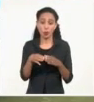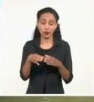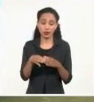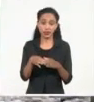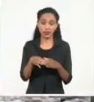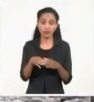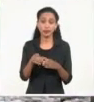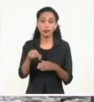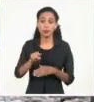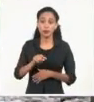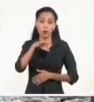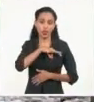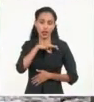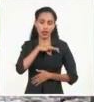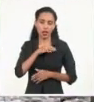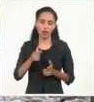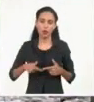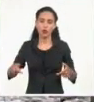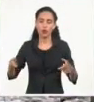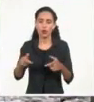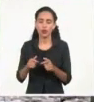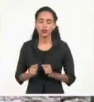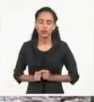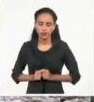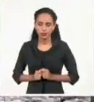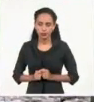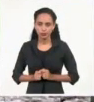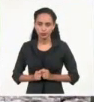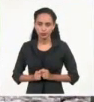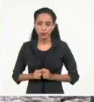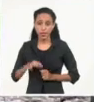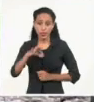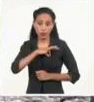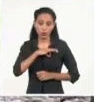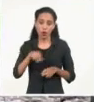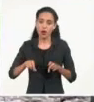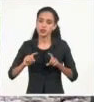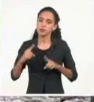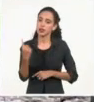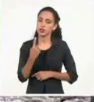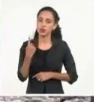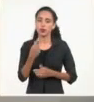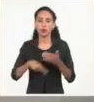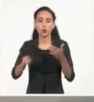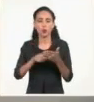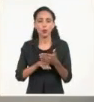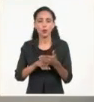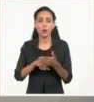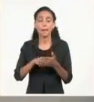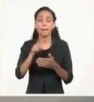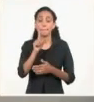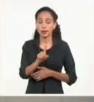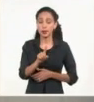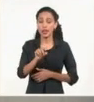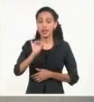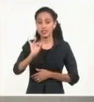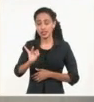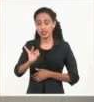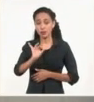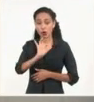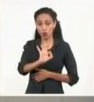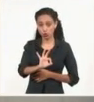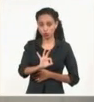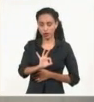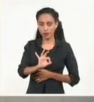siendo delegado a sus congresos diputado a la asamblea nacional del poder Popular en la primera séptima octava y